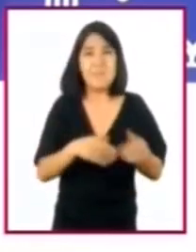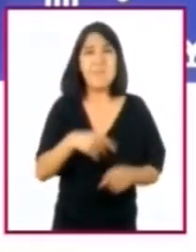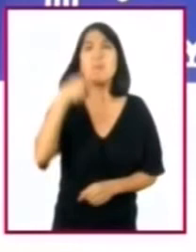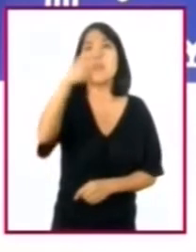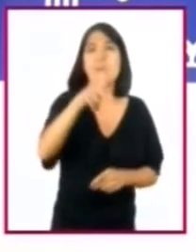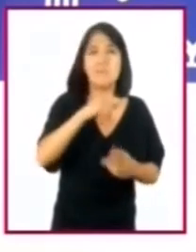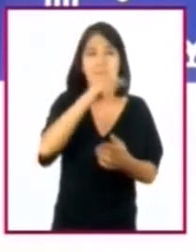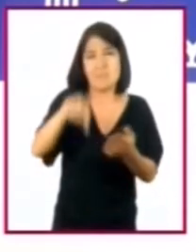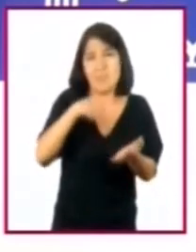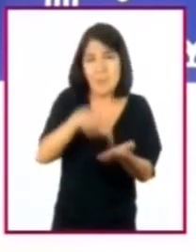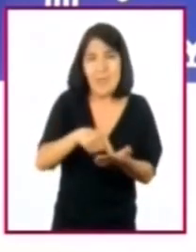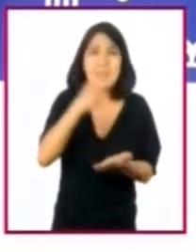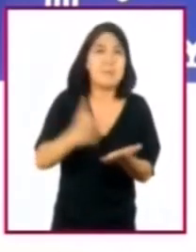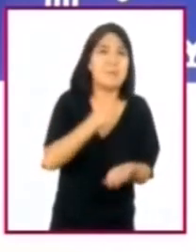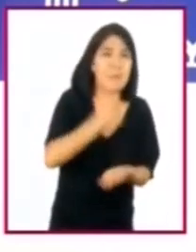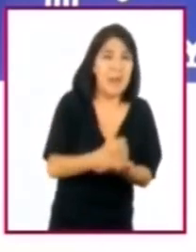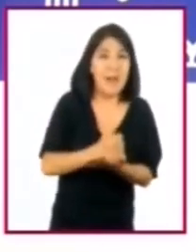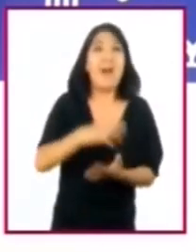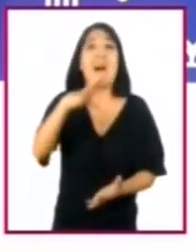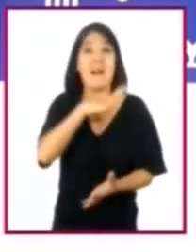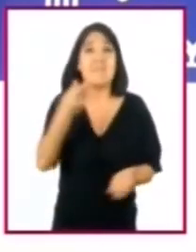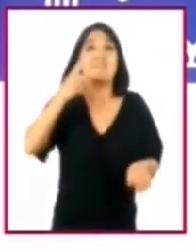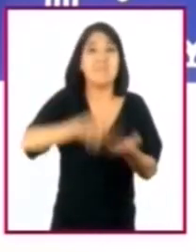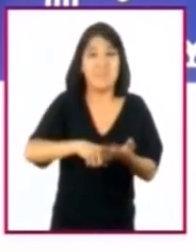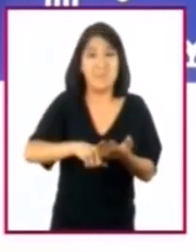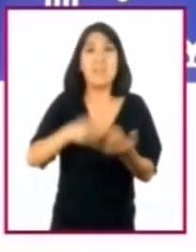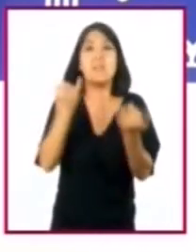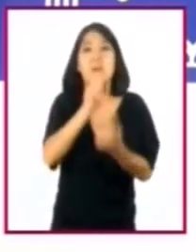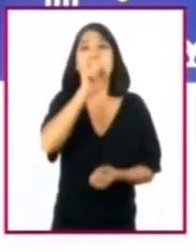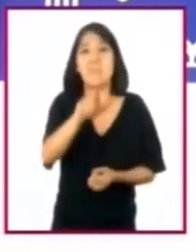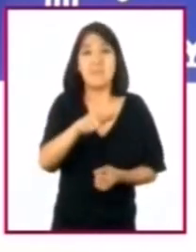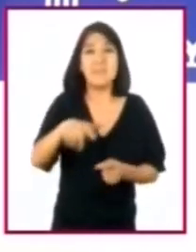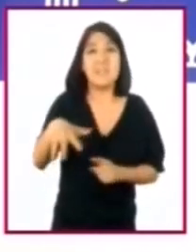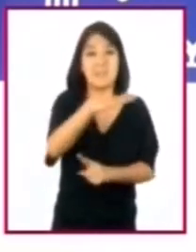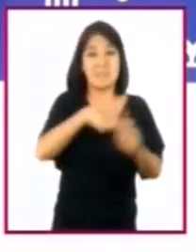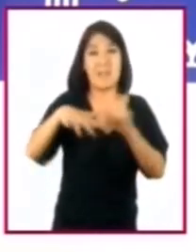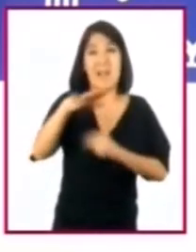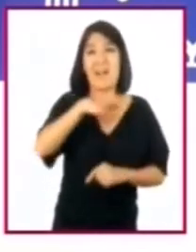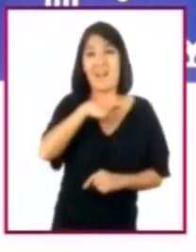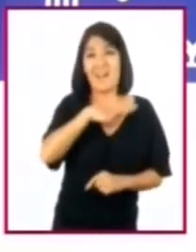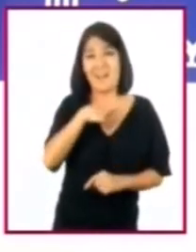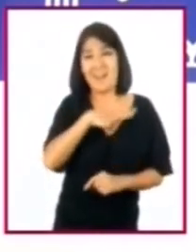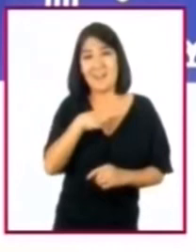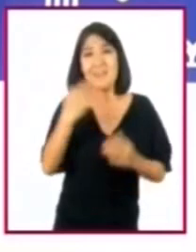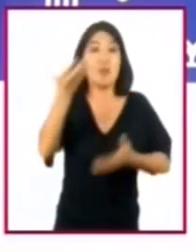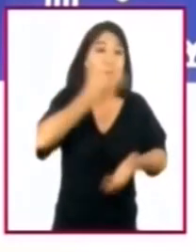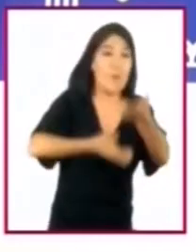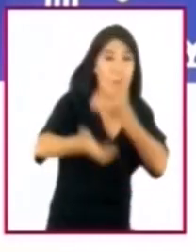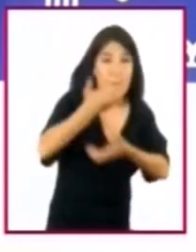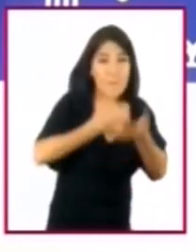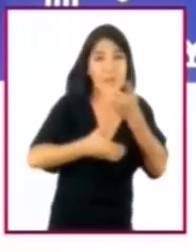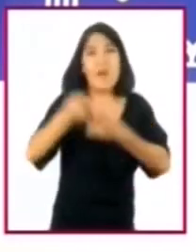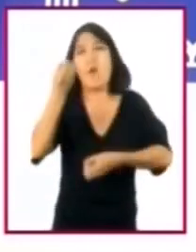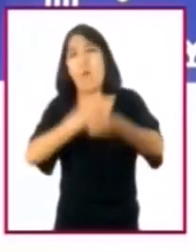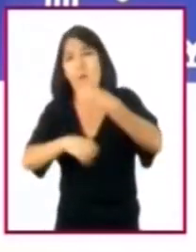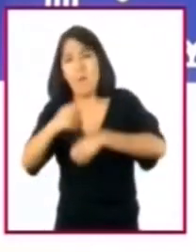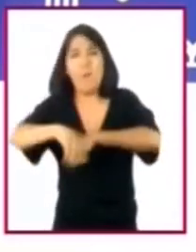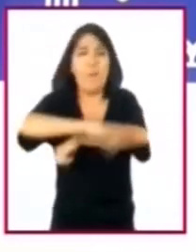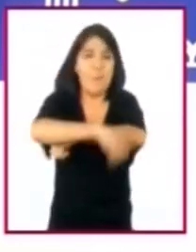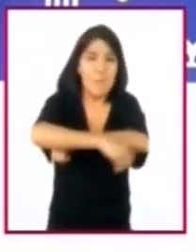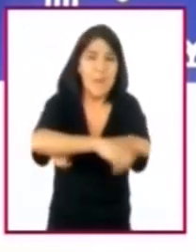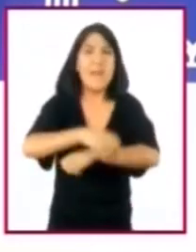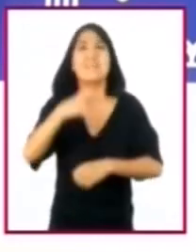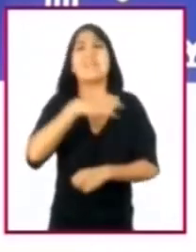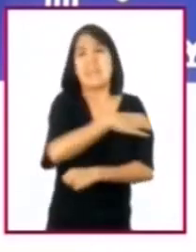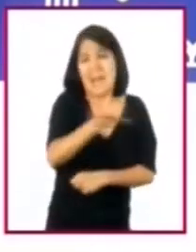o ciudad, ¿existen zonas habitacionales donde viven predominantemente comerciantes, obreros, campesinos